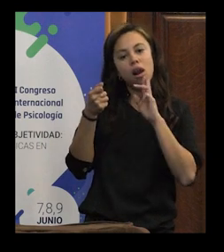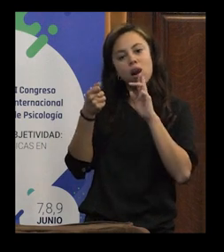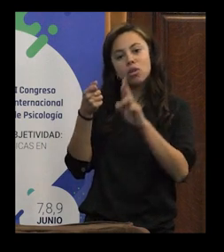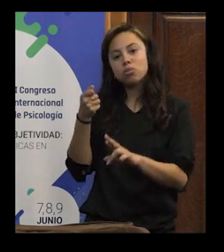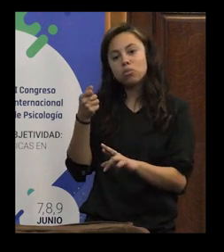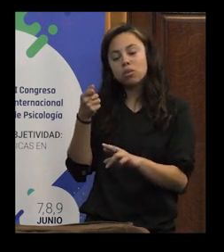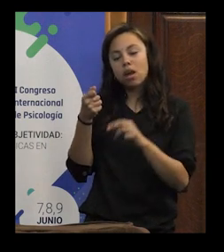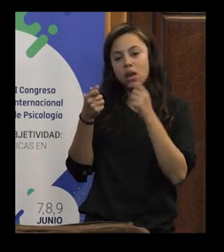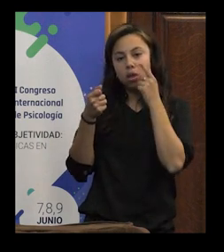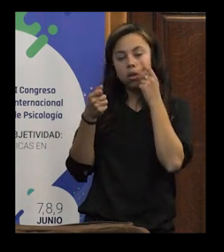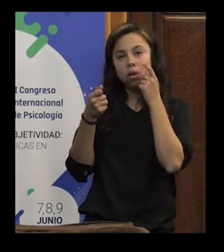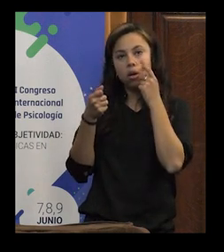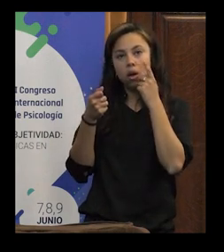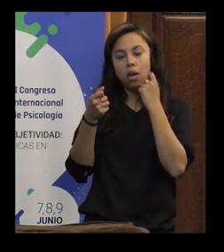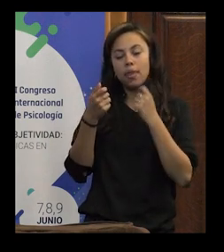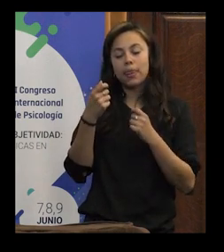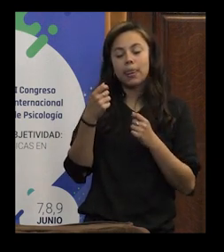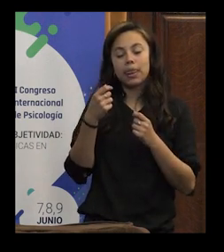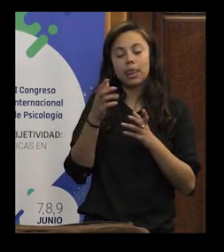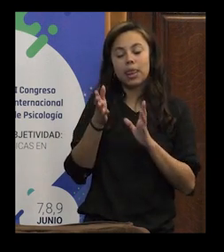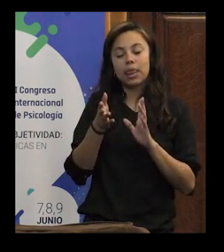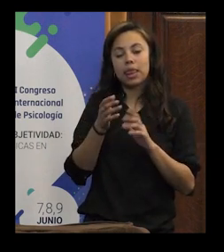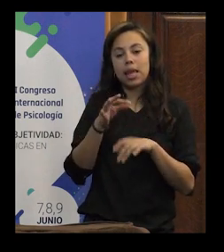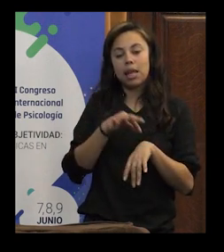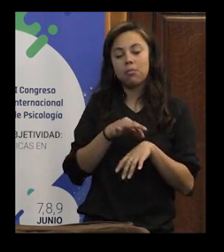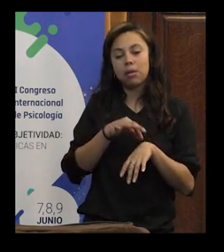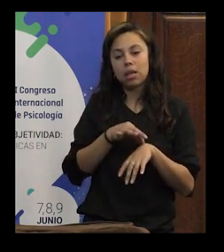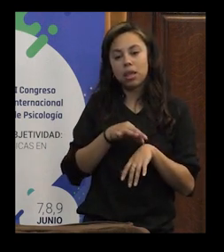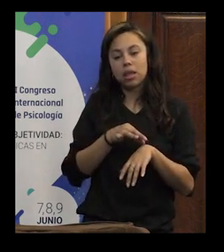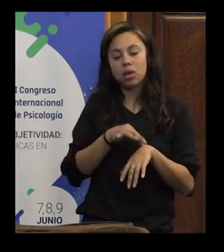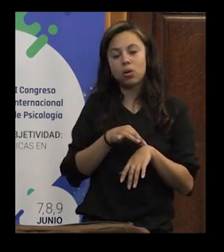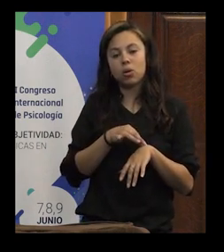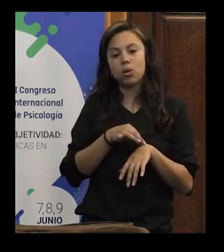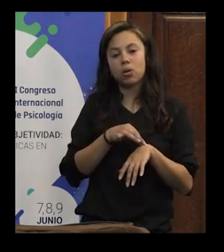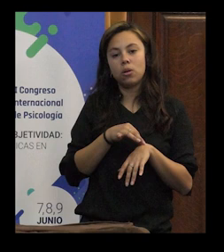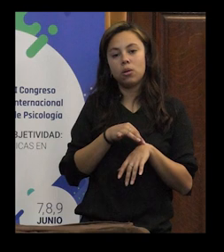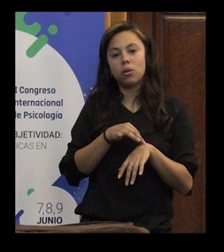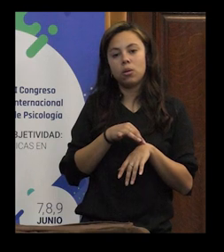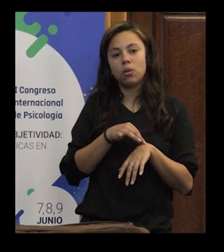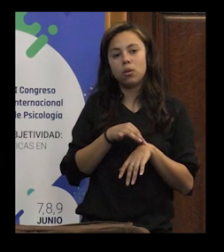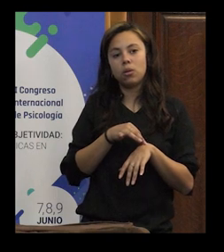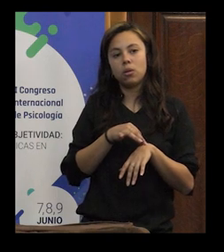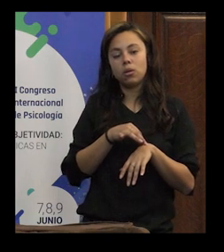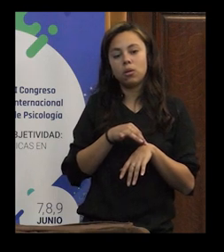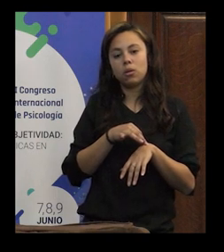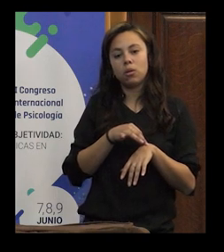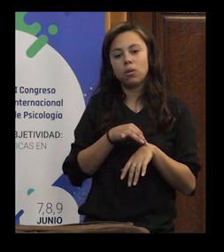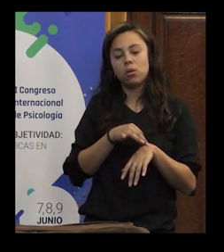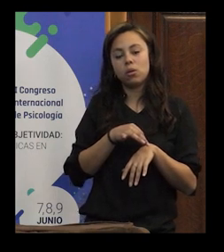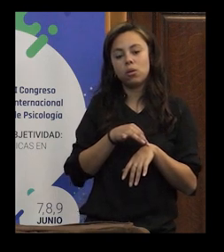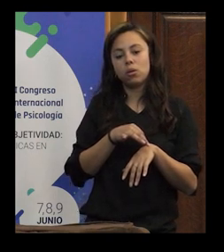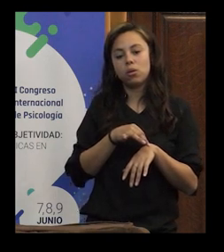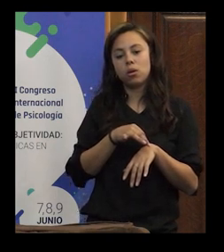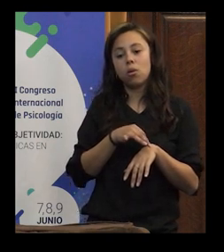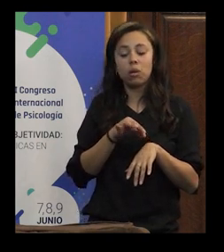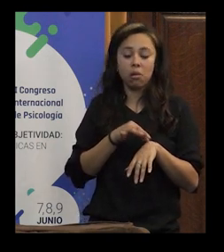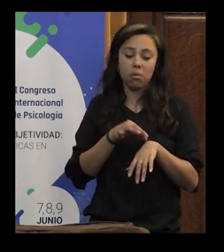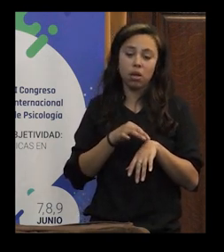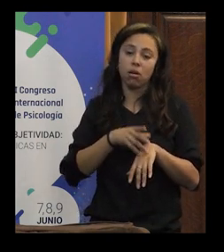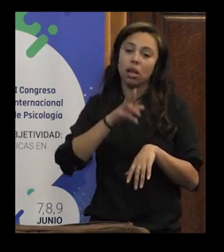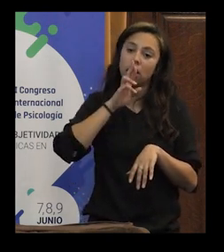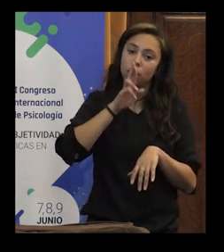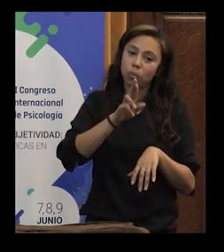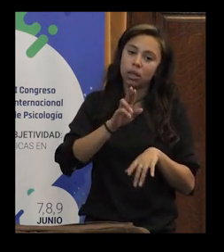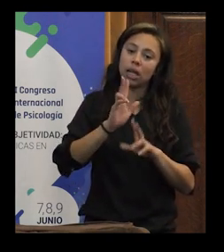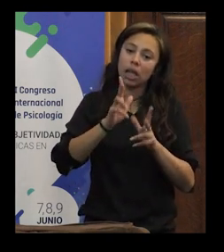palabras de Regina Kenin, la detección suele acompañada a una invitación al